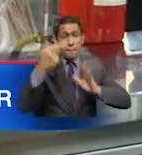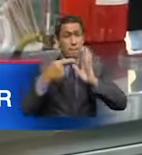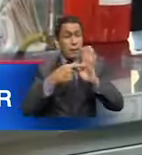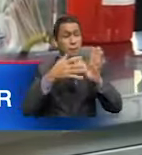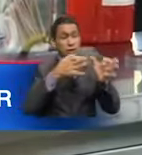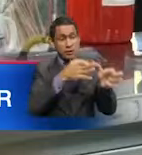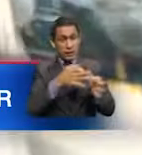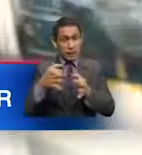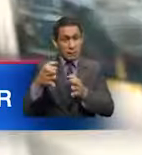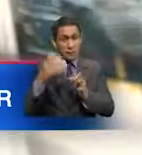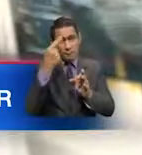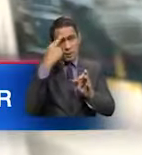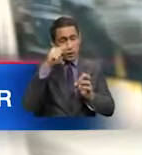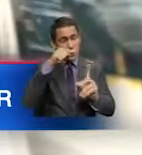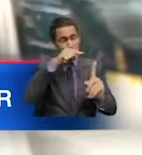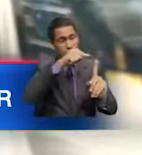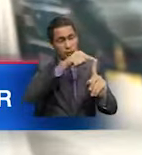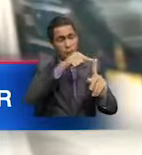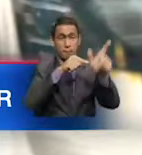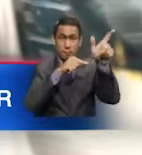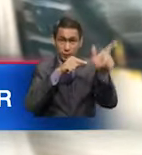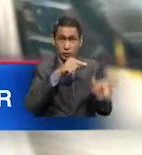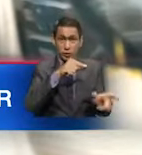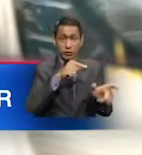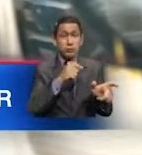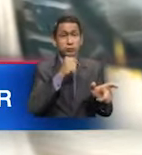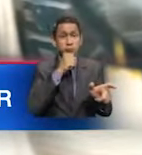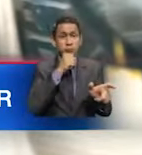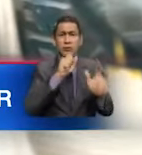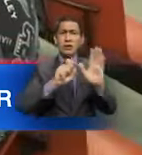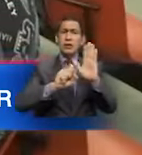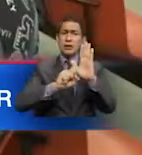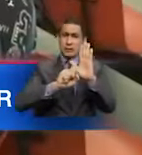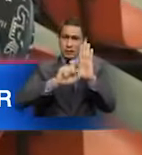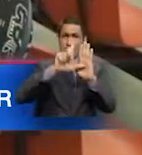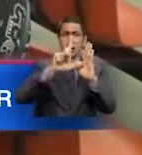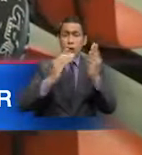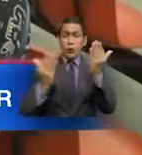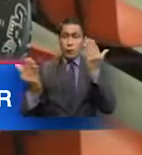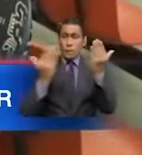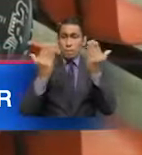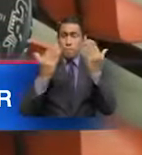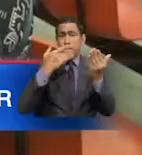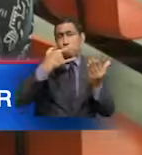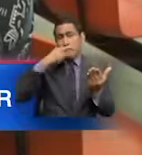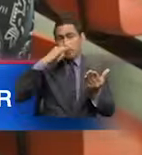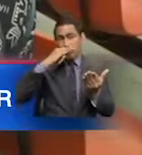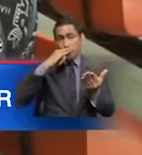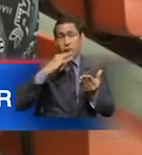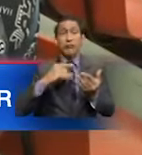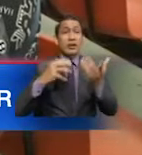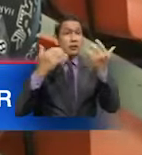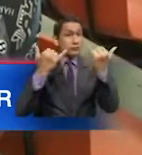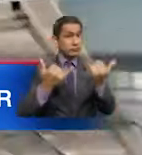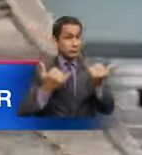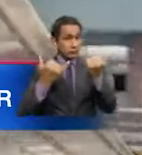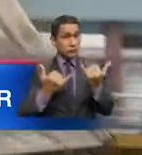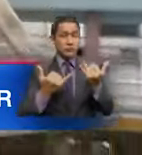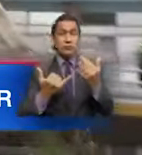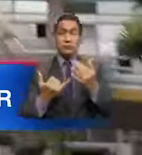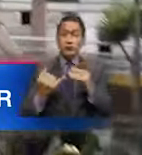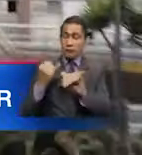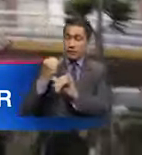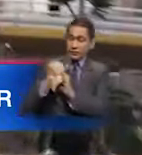paciente adulto mayor es 4 veces más costoso que el de un infante. Estudios realizados por el Banco Mundial también confirman